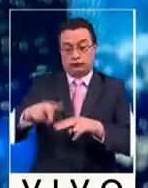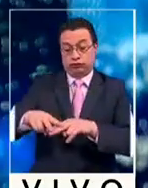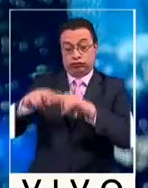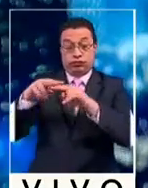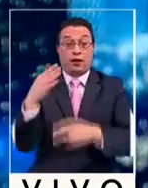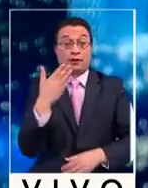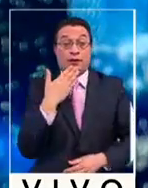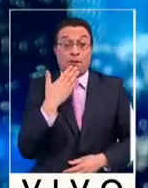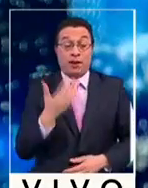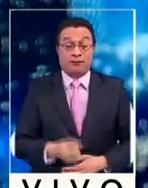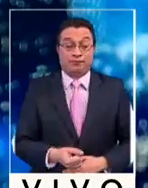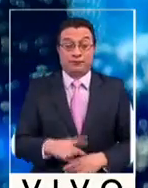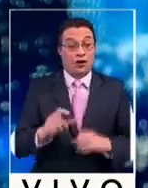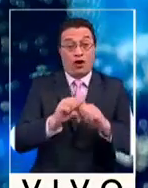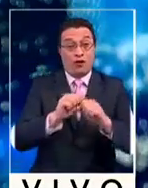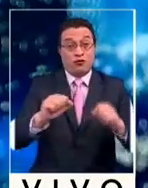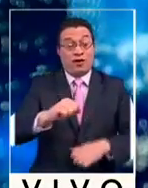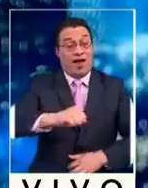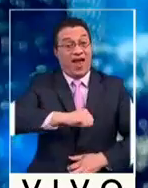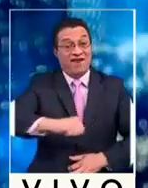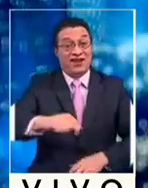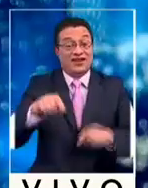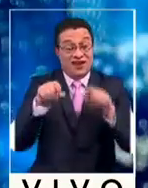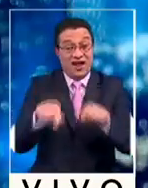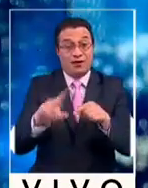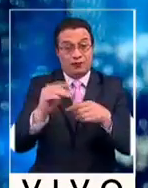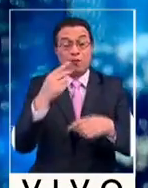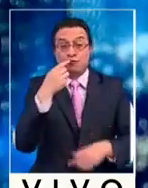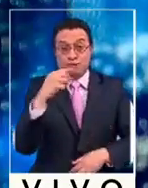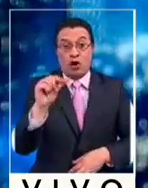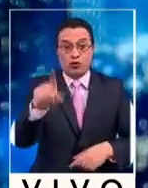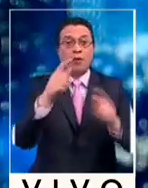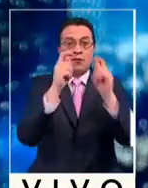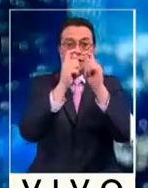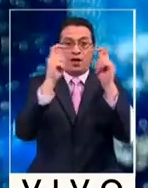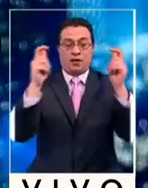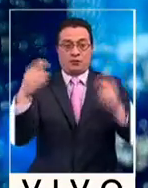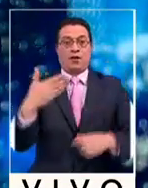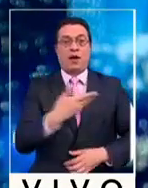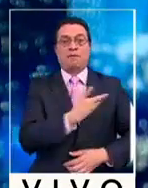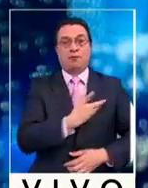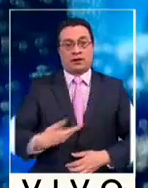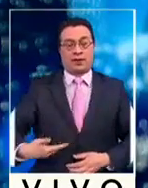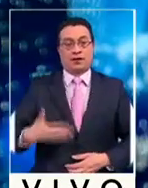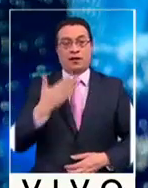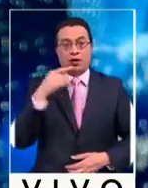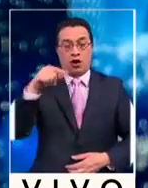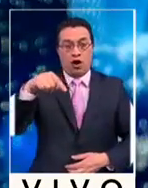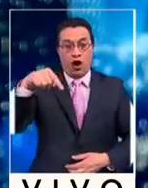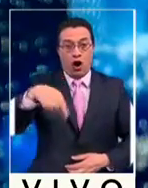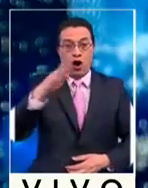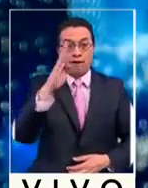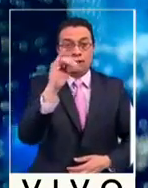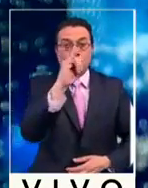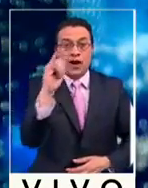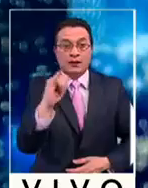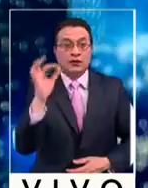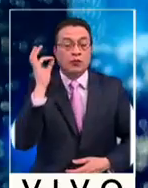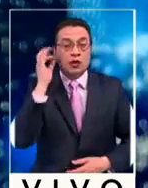implicados. Por eso parece inevitable que este se transforme pronto en un tema de campaña presidencial. Hoy Beatriz Sánchez fue la